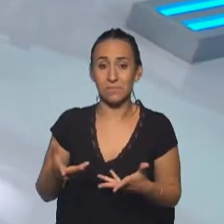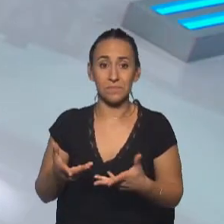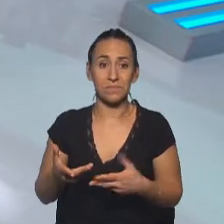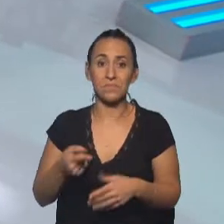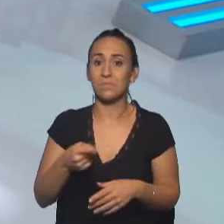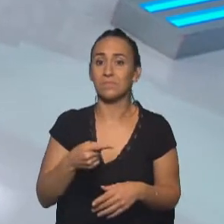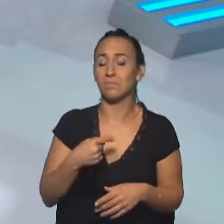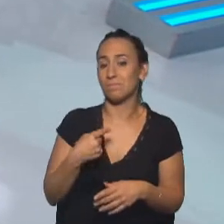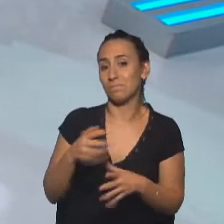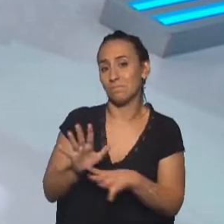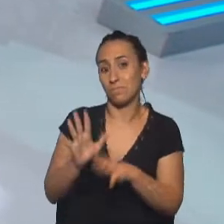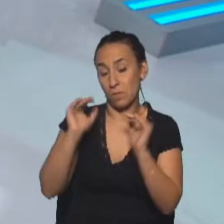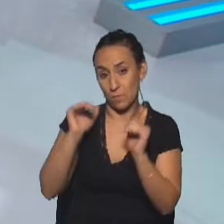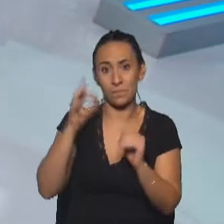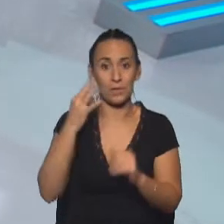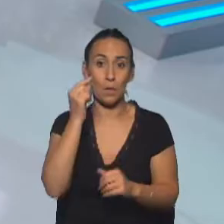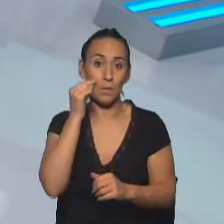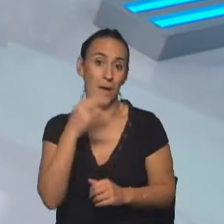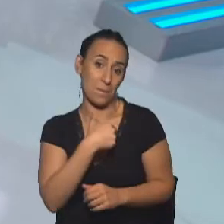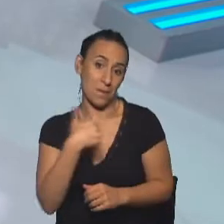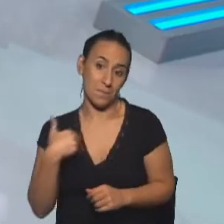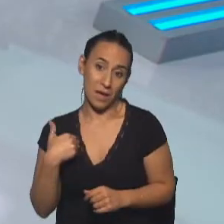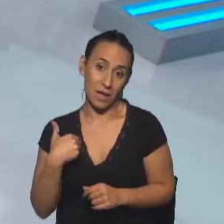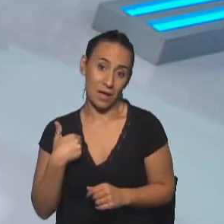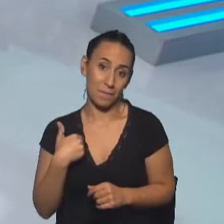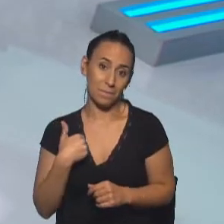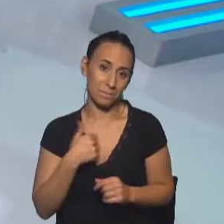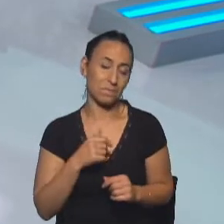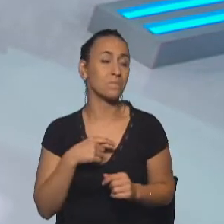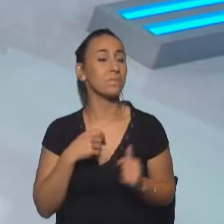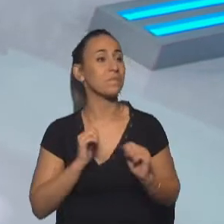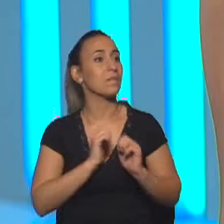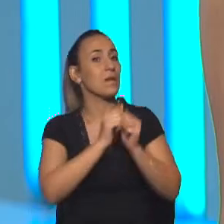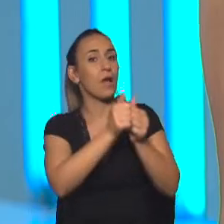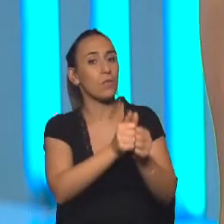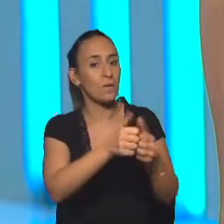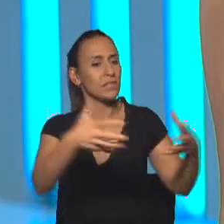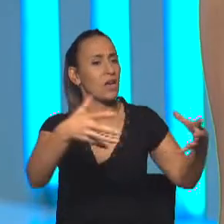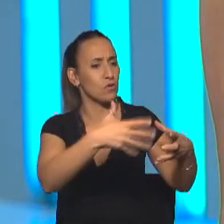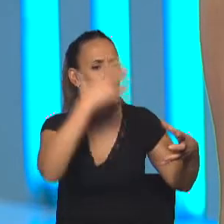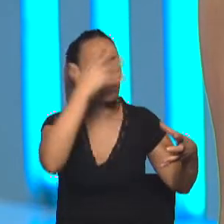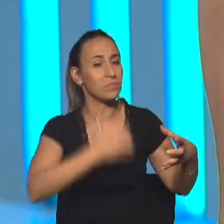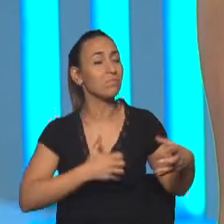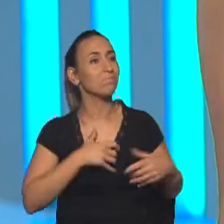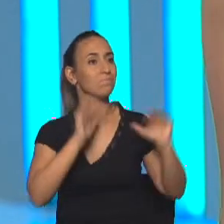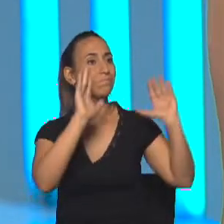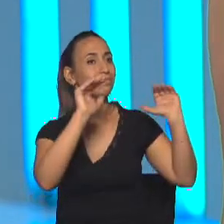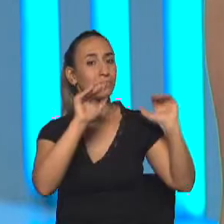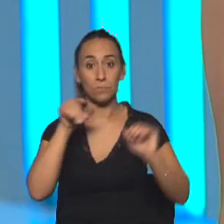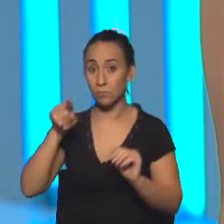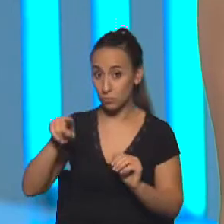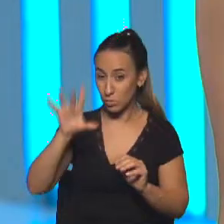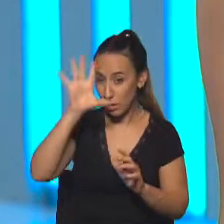de nosotros. Y papá y mamá lo despidieron en el regimiento. ¿Así fue? Así fue. ¿No podés olvidar su última